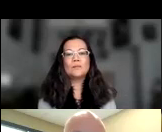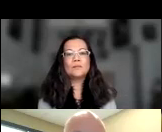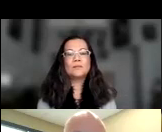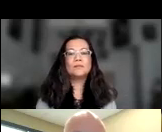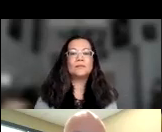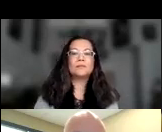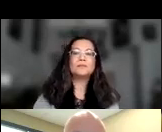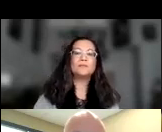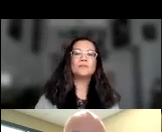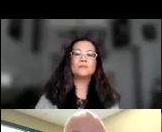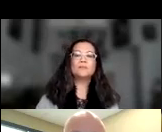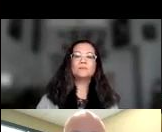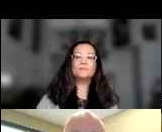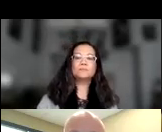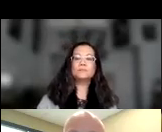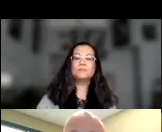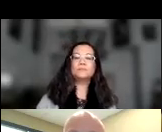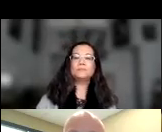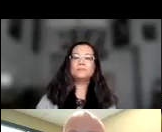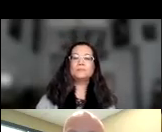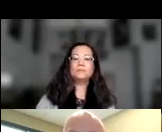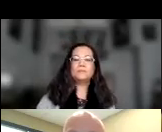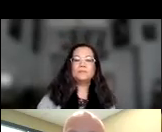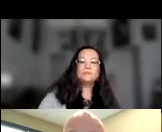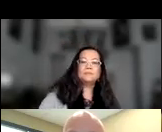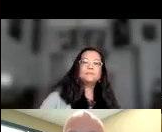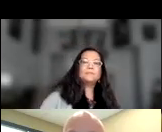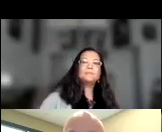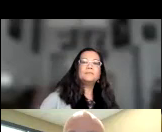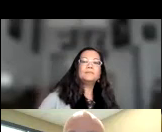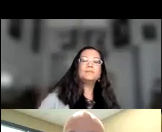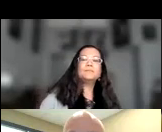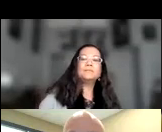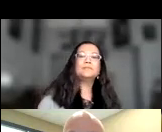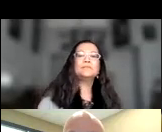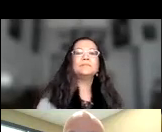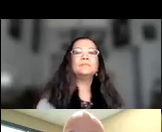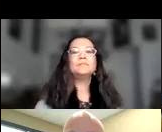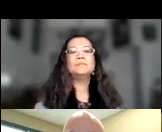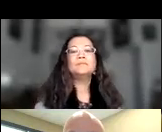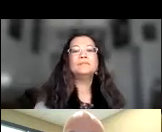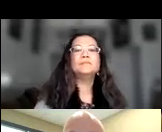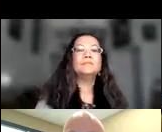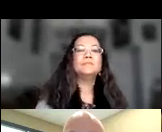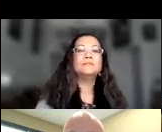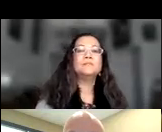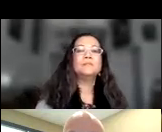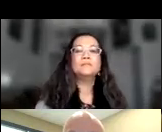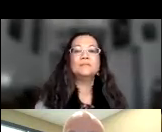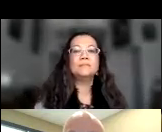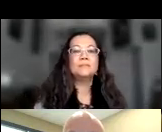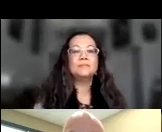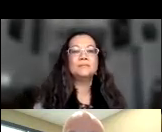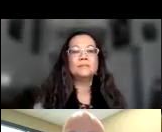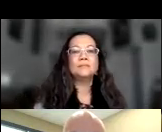Así que vamos a permitir un tiempo para que la gente lea la pregunta y escoja sus respuestas, y parece